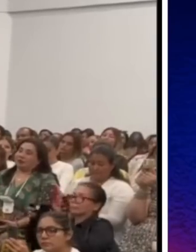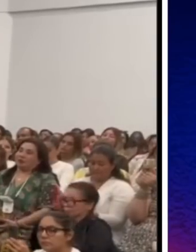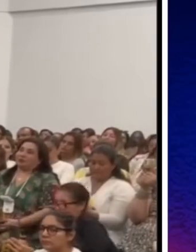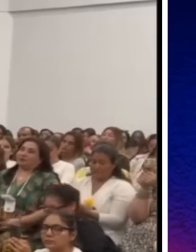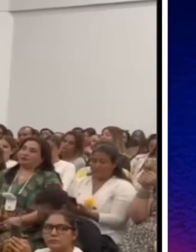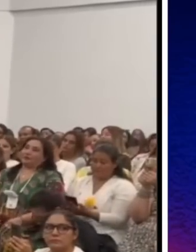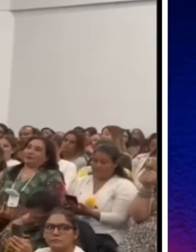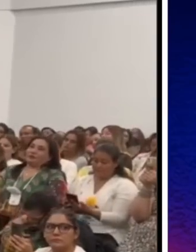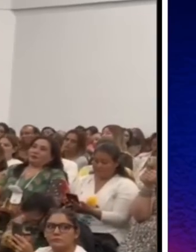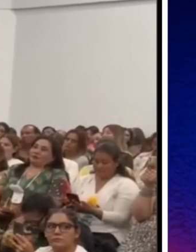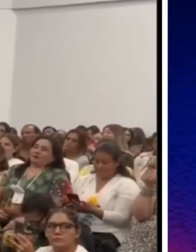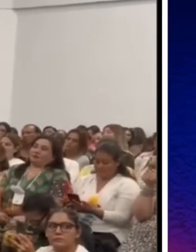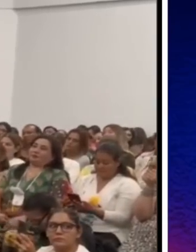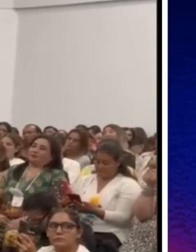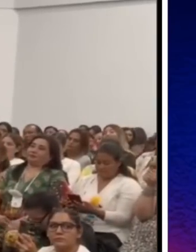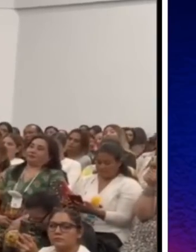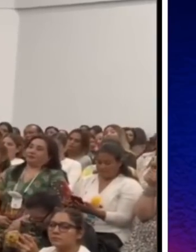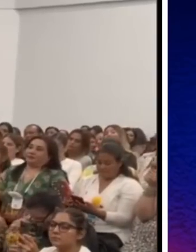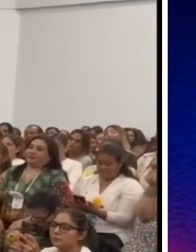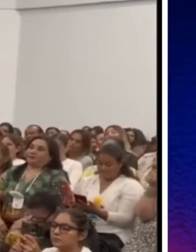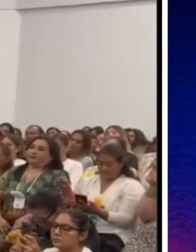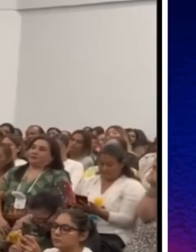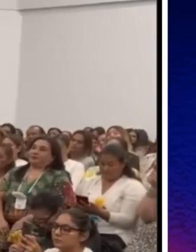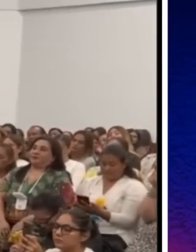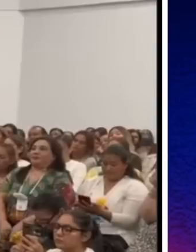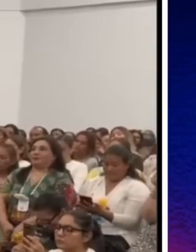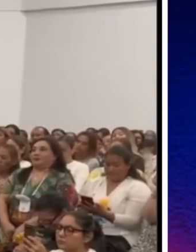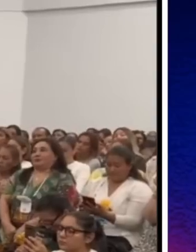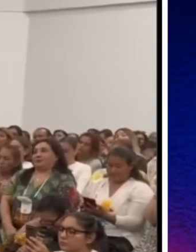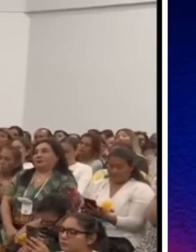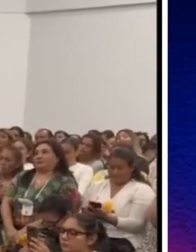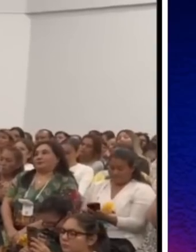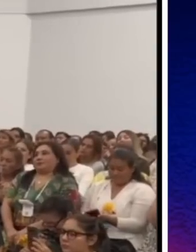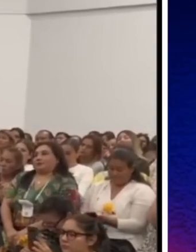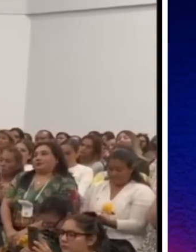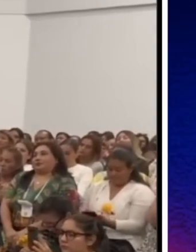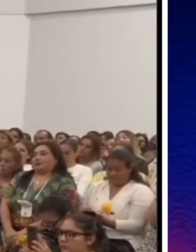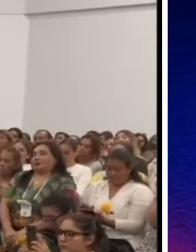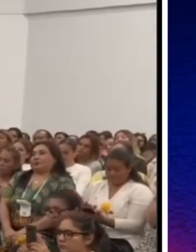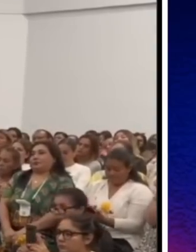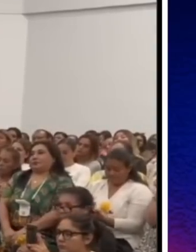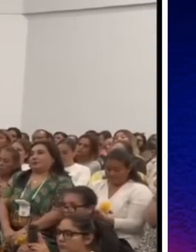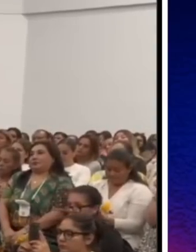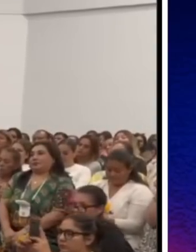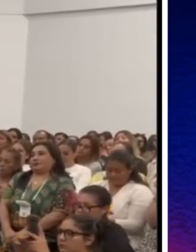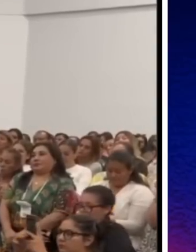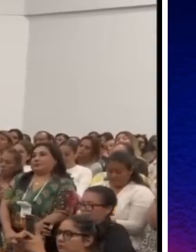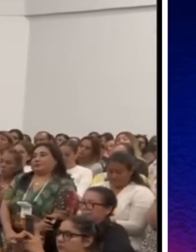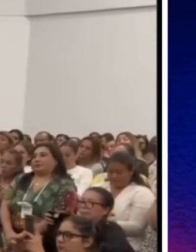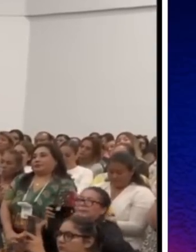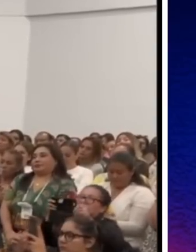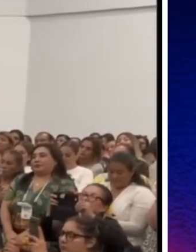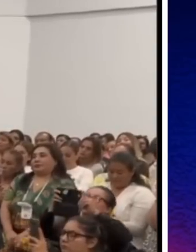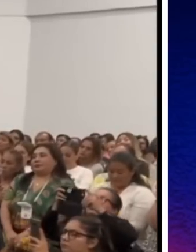Y entonces, el día de ayer, con enorme valentía, la Fiscal General de Justicia